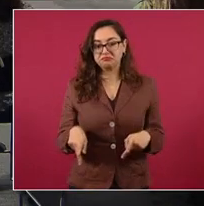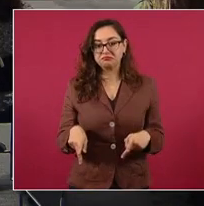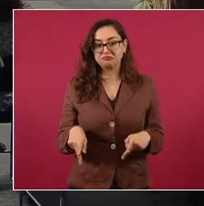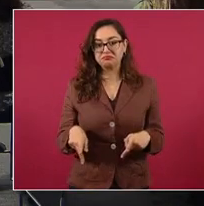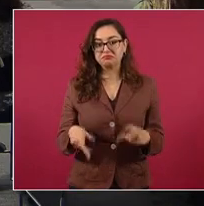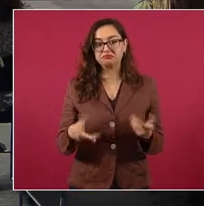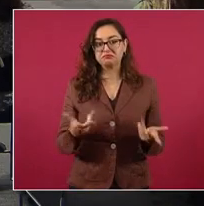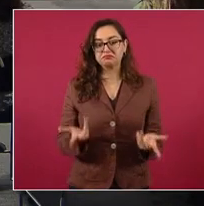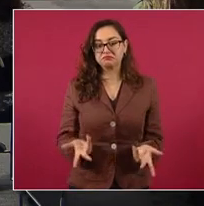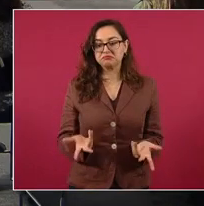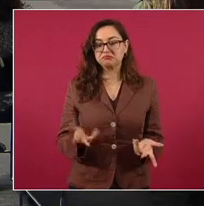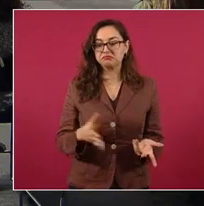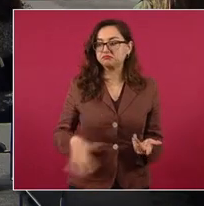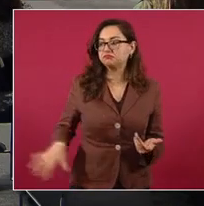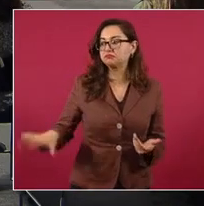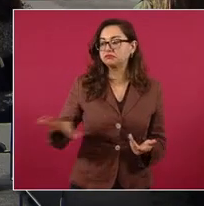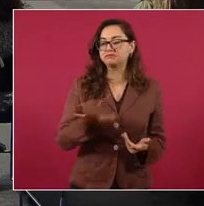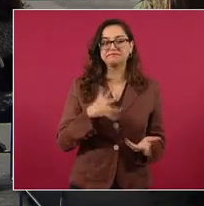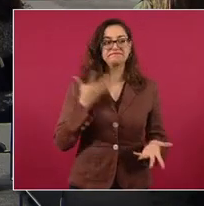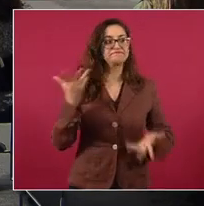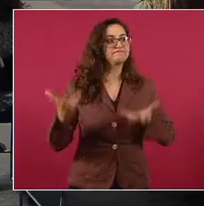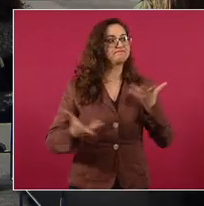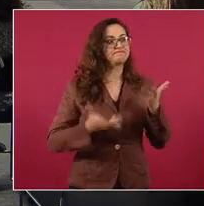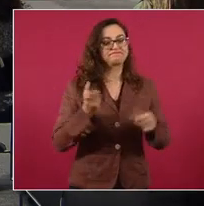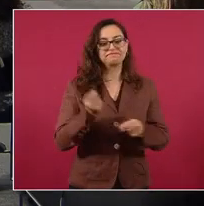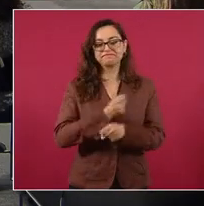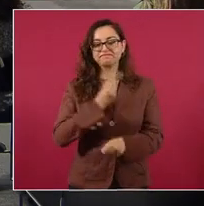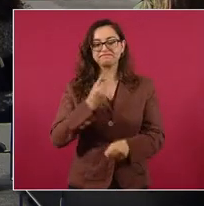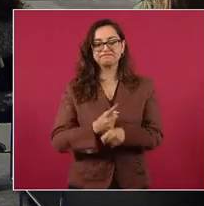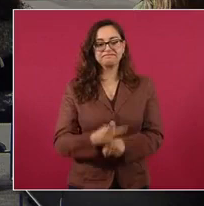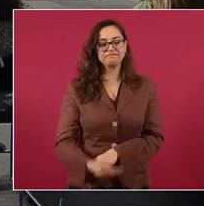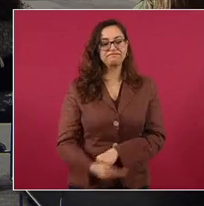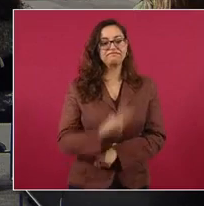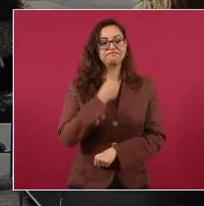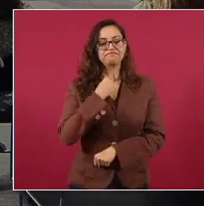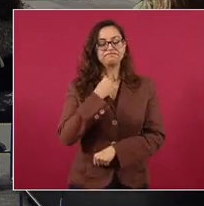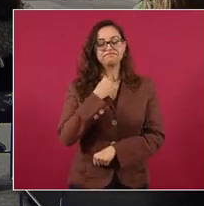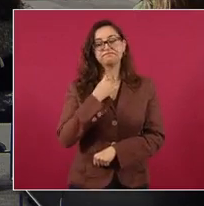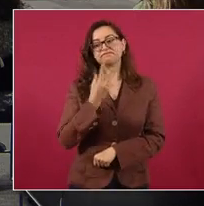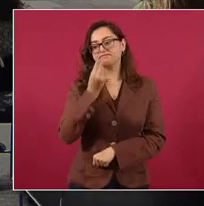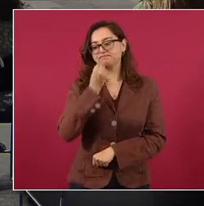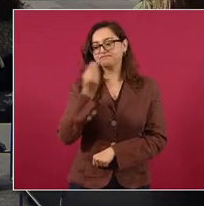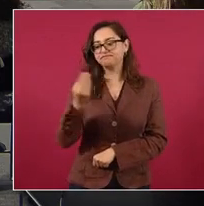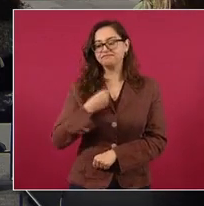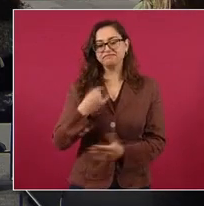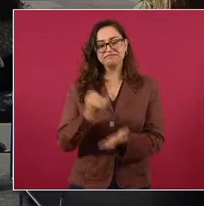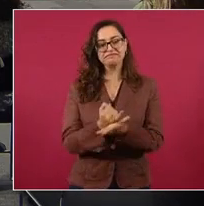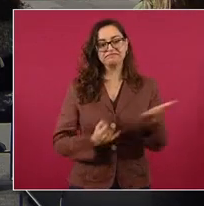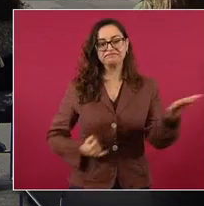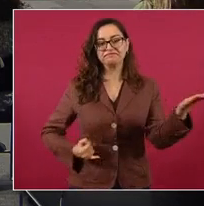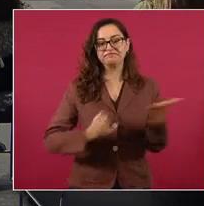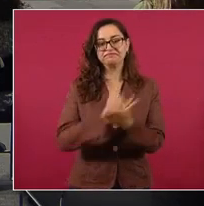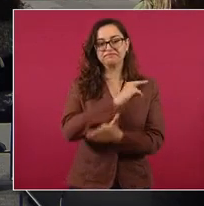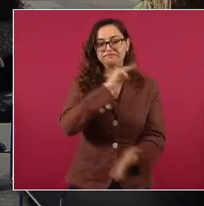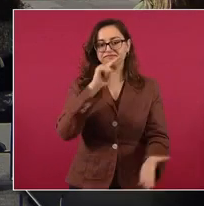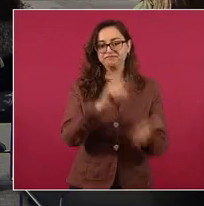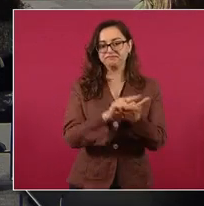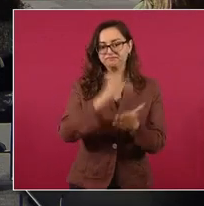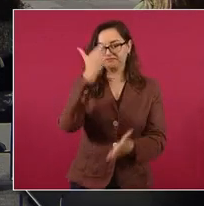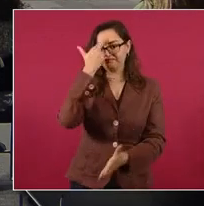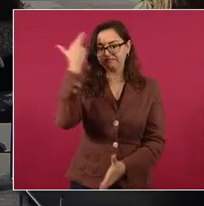por falta de oportunidades a tomar el camino de las conductas antisociales.